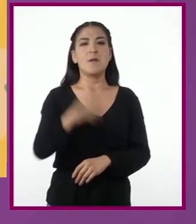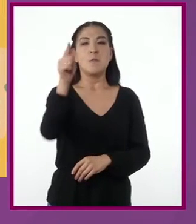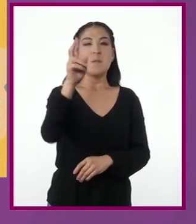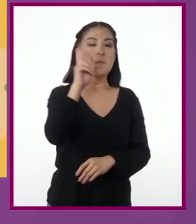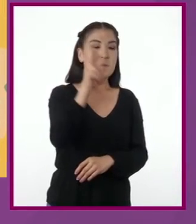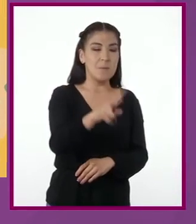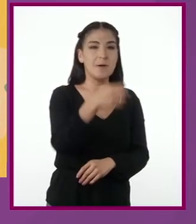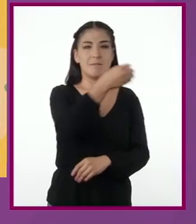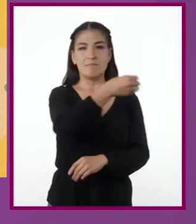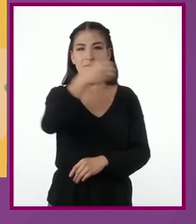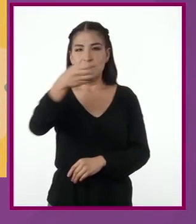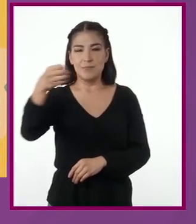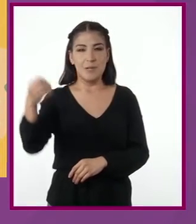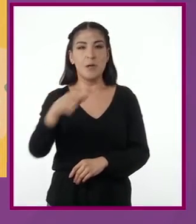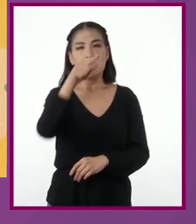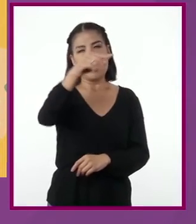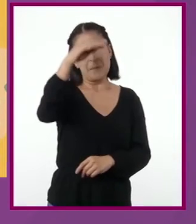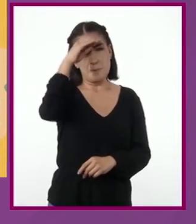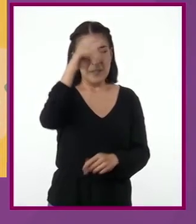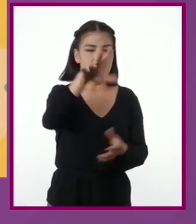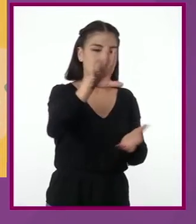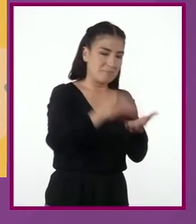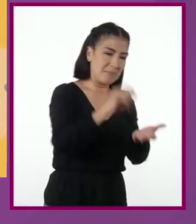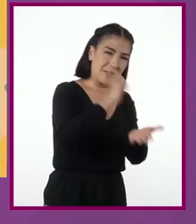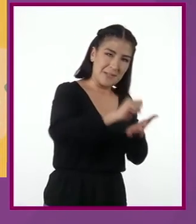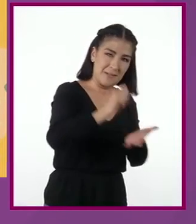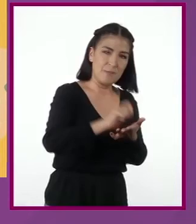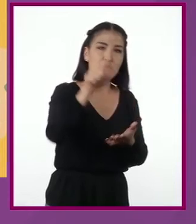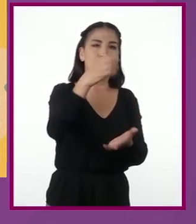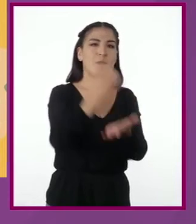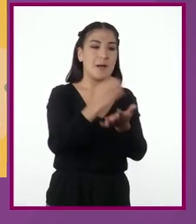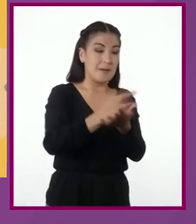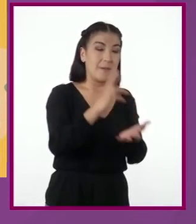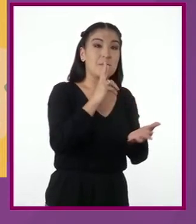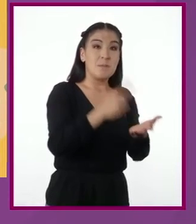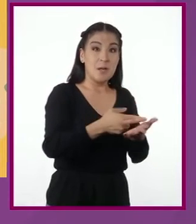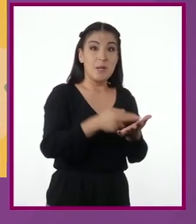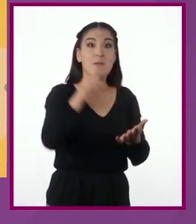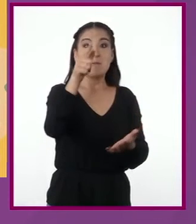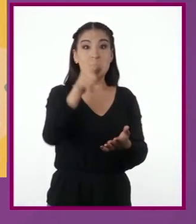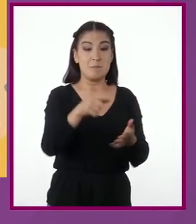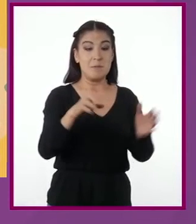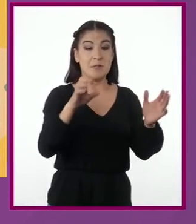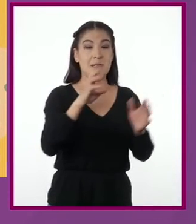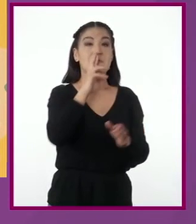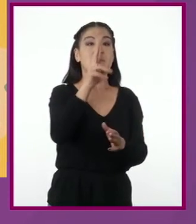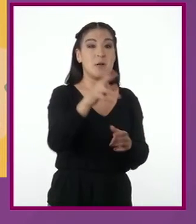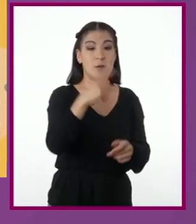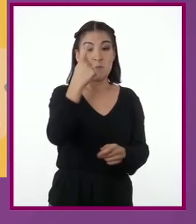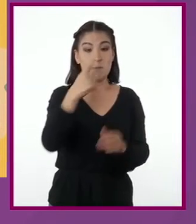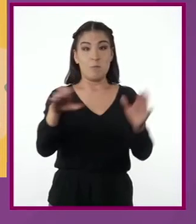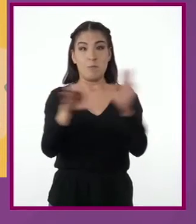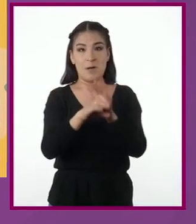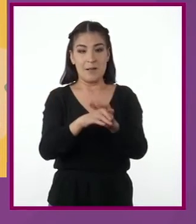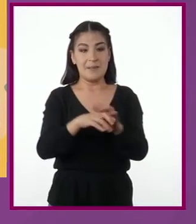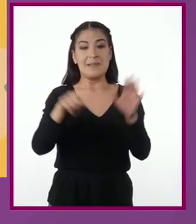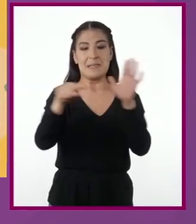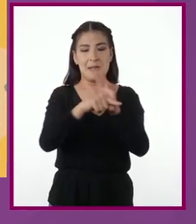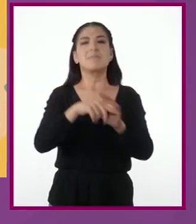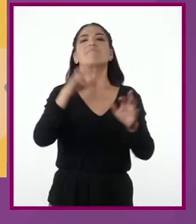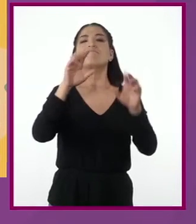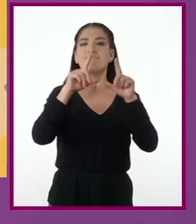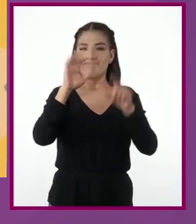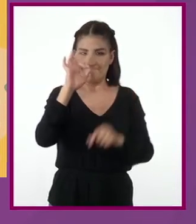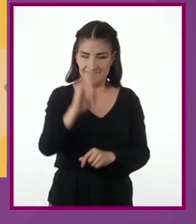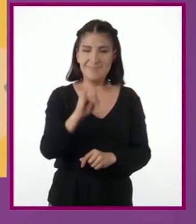la operación. Piénsalo y anota tu respuesta. Si tu respuesta es 1 cuarto negativo, es correcta. Muy